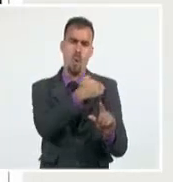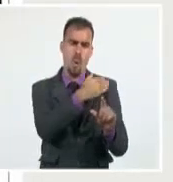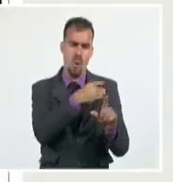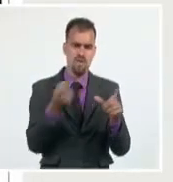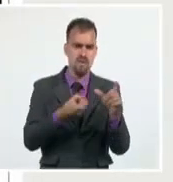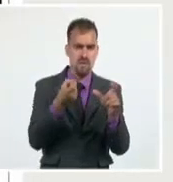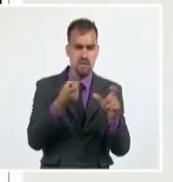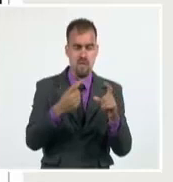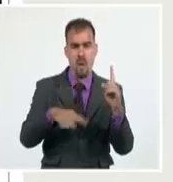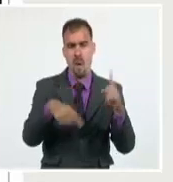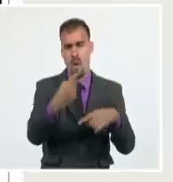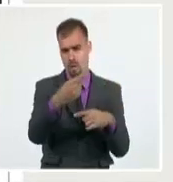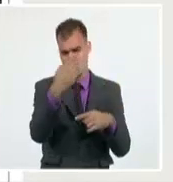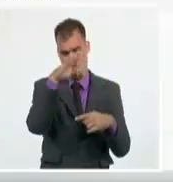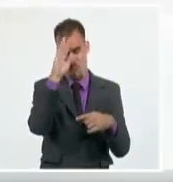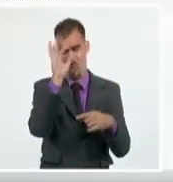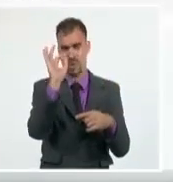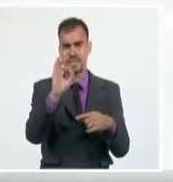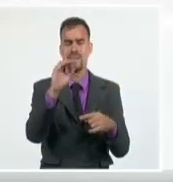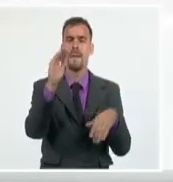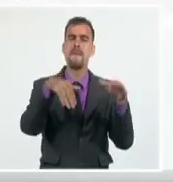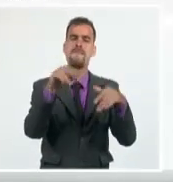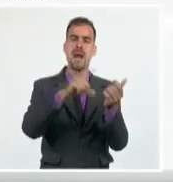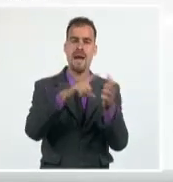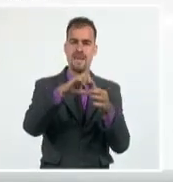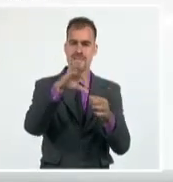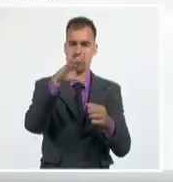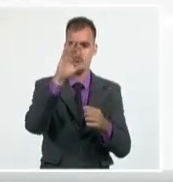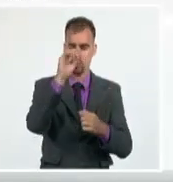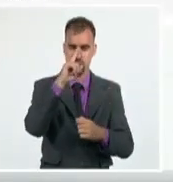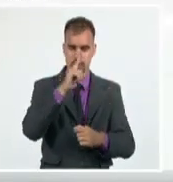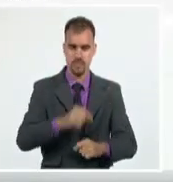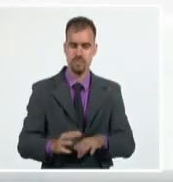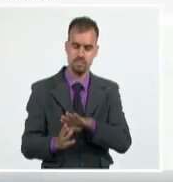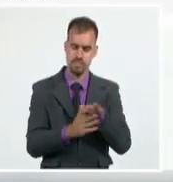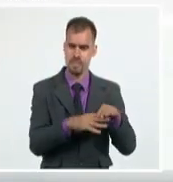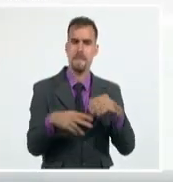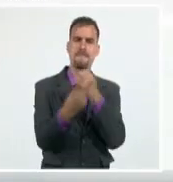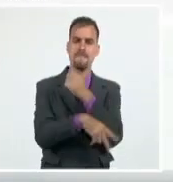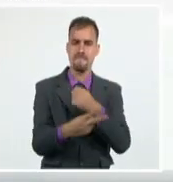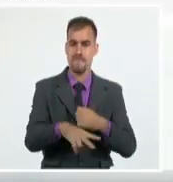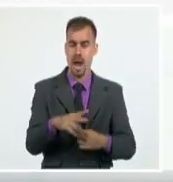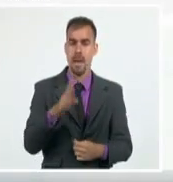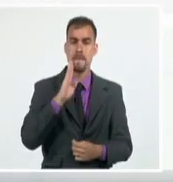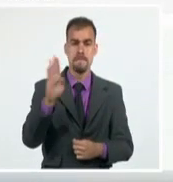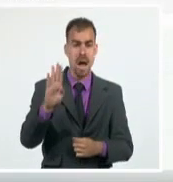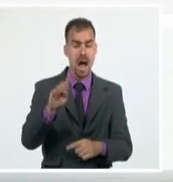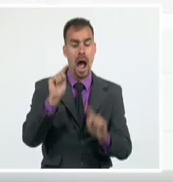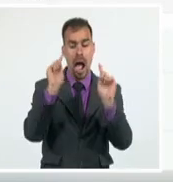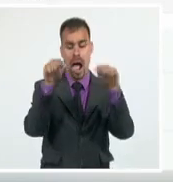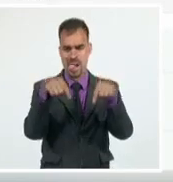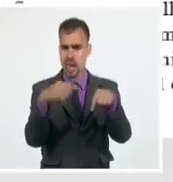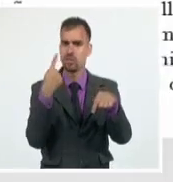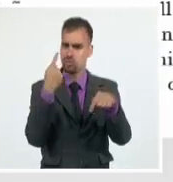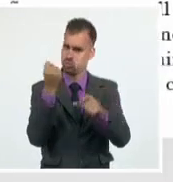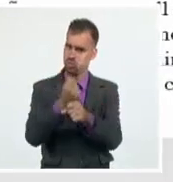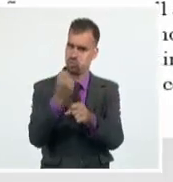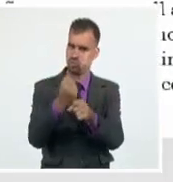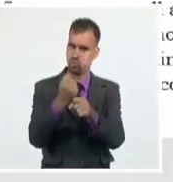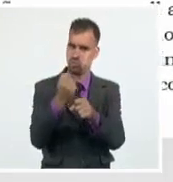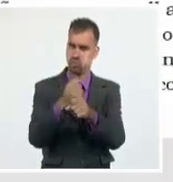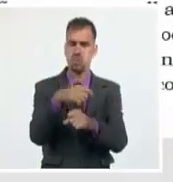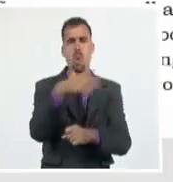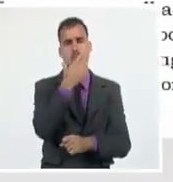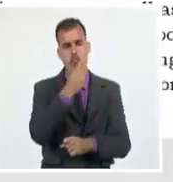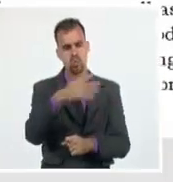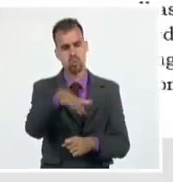el sitio digital de la asociación cubanismo.b resaltó en las redes sociales el papel de los jóvenes en la revolución y